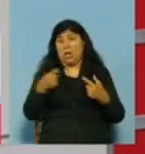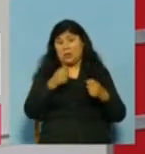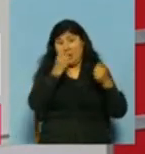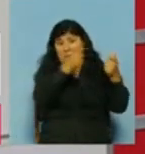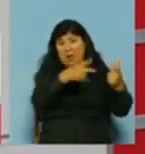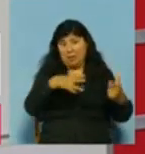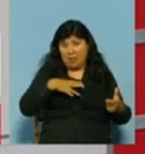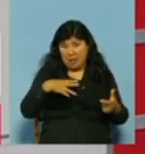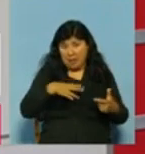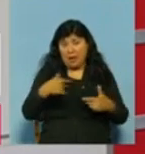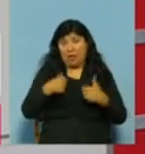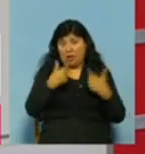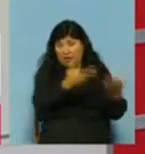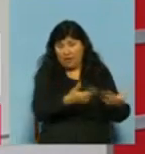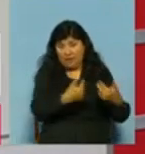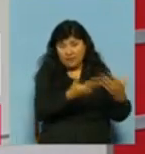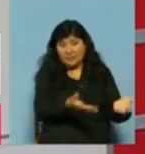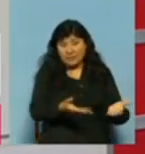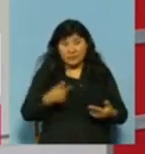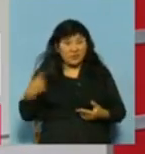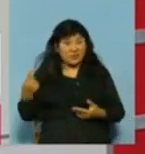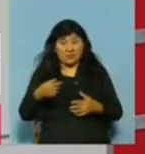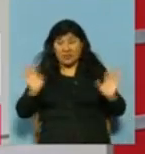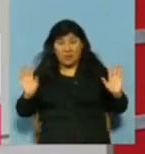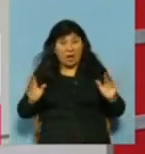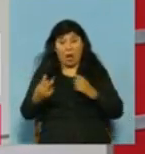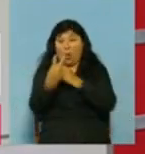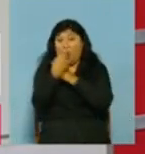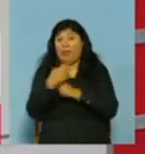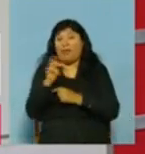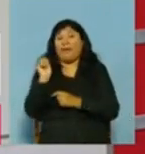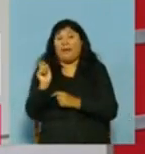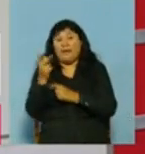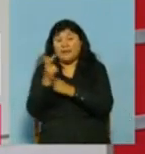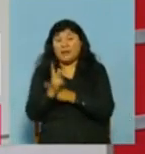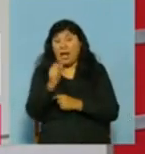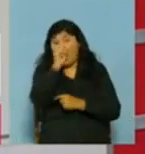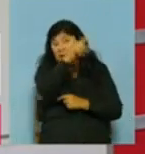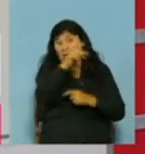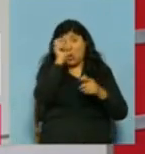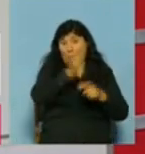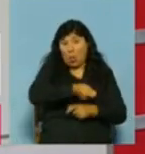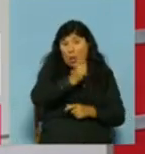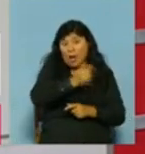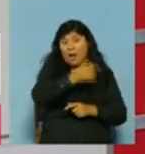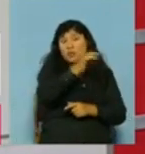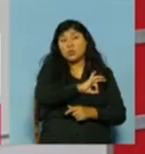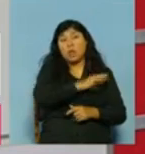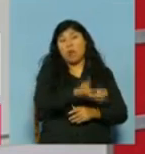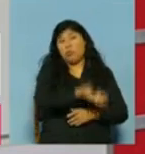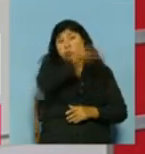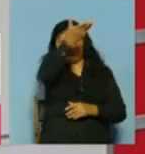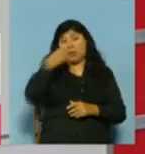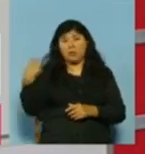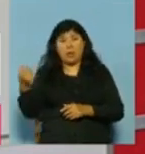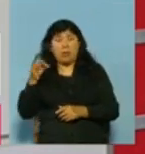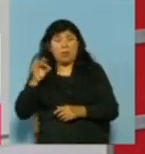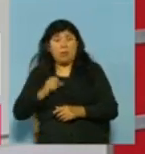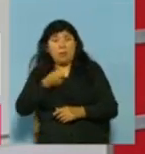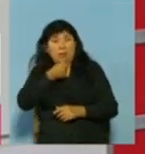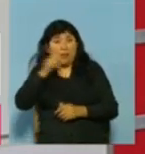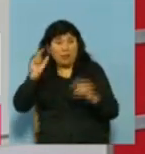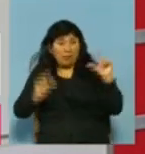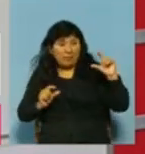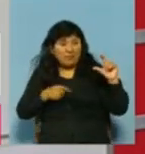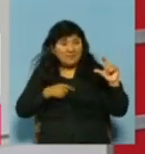ni tiene los sueldos que tienen los jueces, hay que decirlo como son, y esto realmente agrava más la situación,